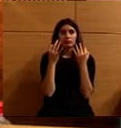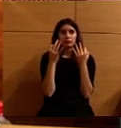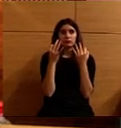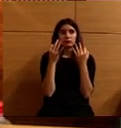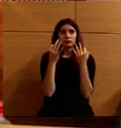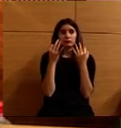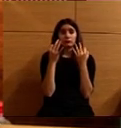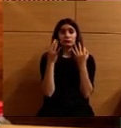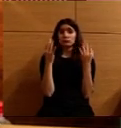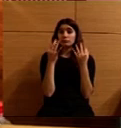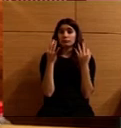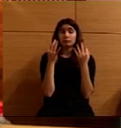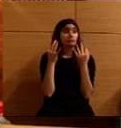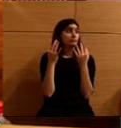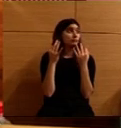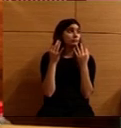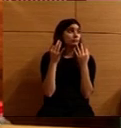se debe rechazar